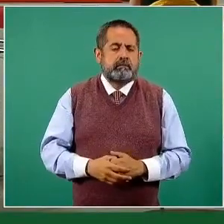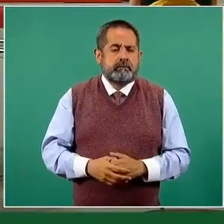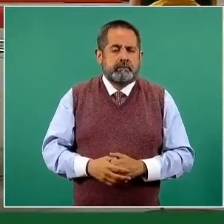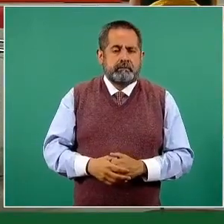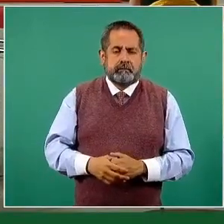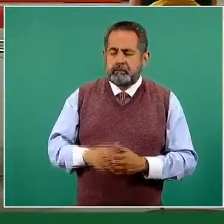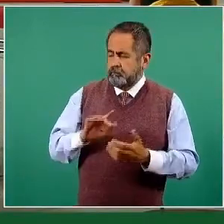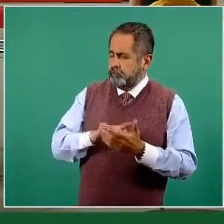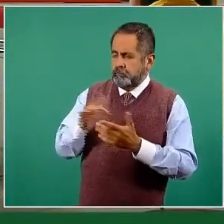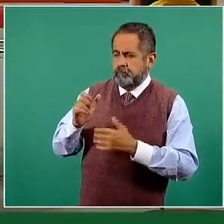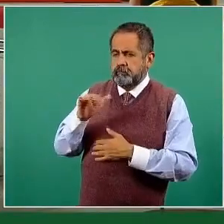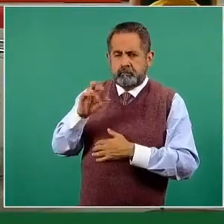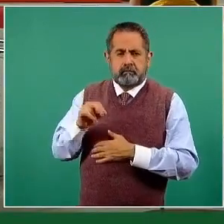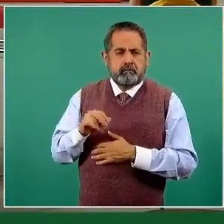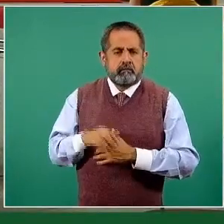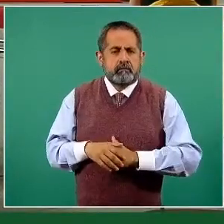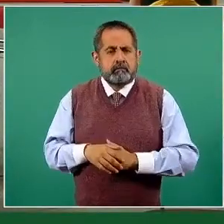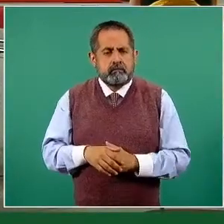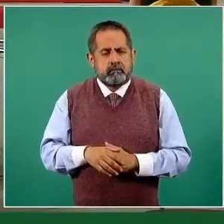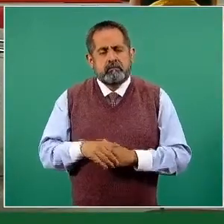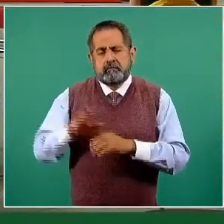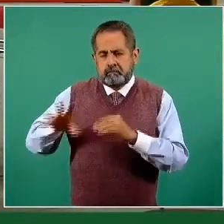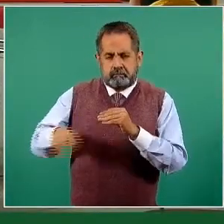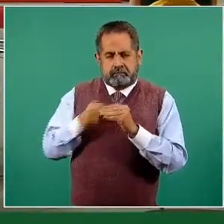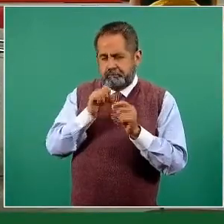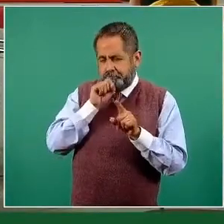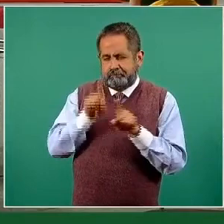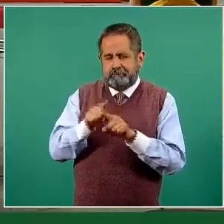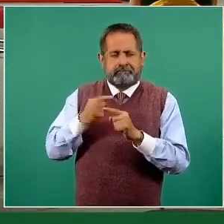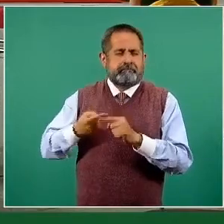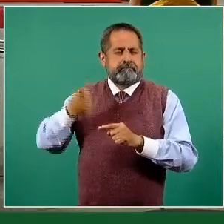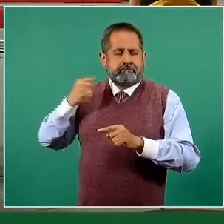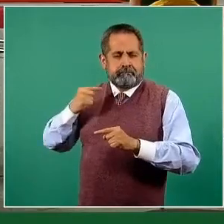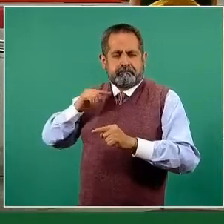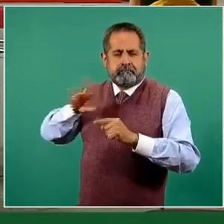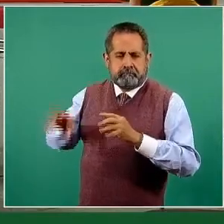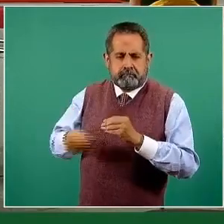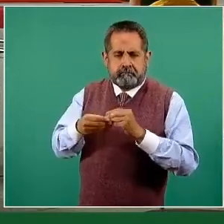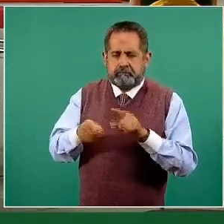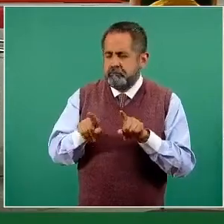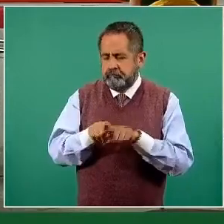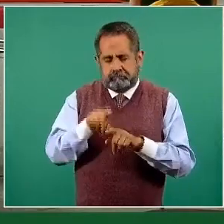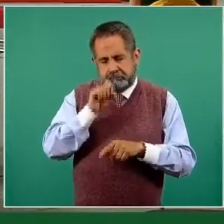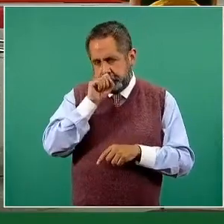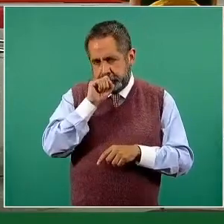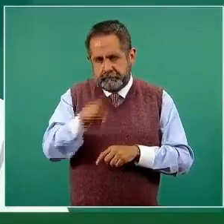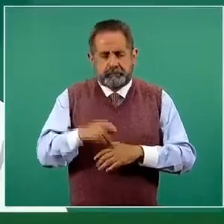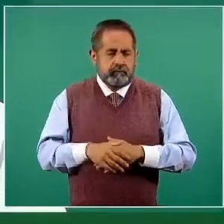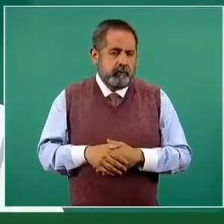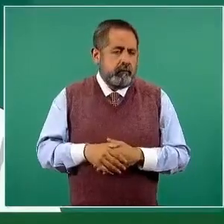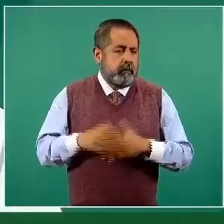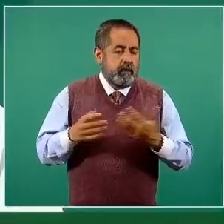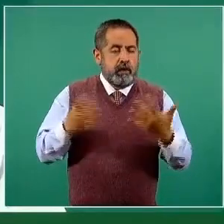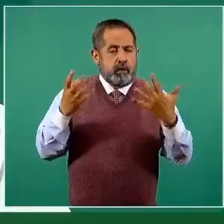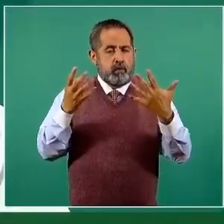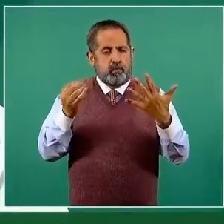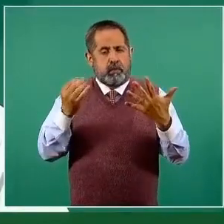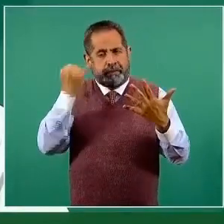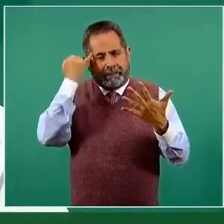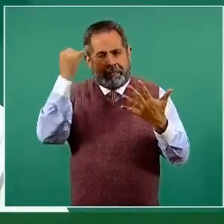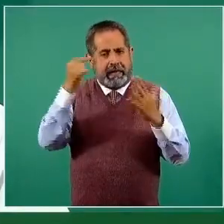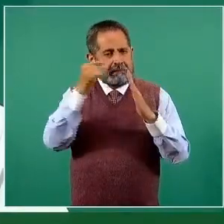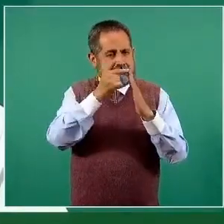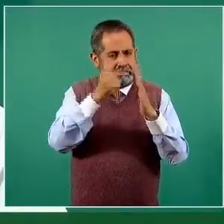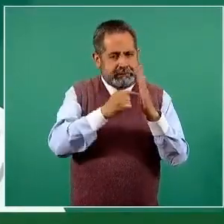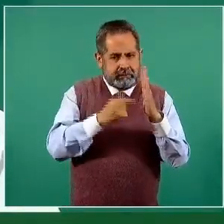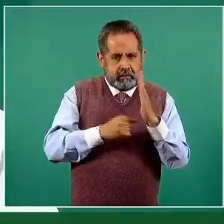Muchas gracias, Alejandro, por esta pregunta. Complementa la pregunta previa y a la respuesta a esa pregunta. Una de las 9 medidas